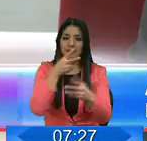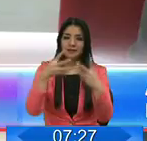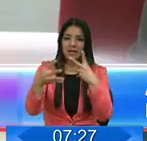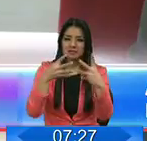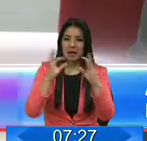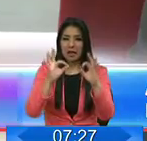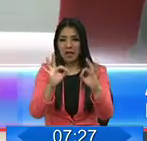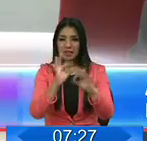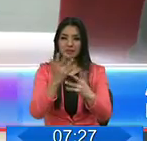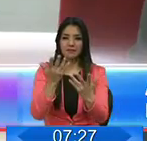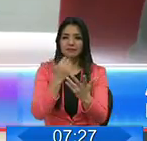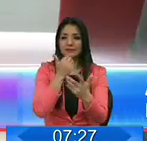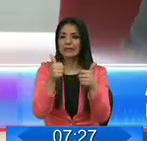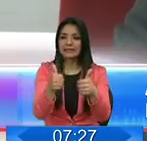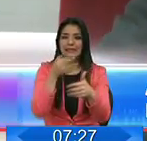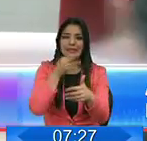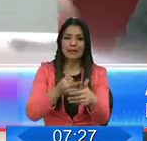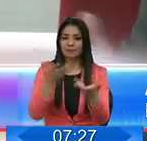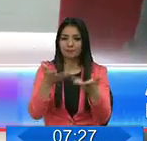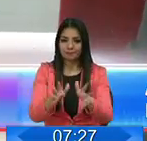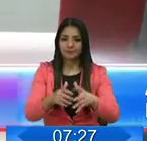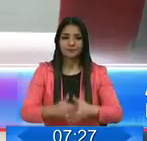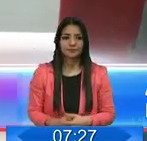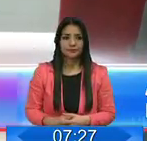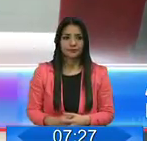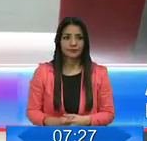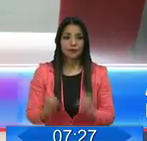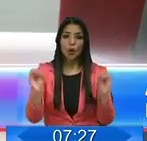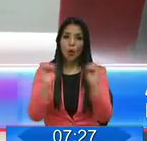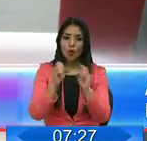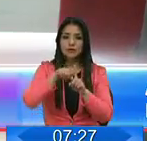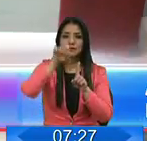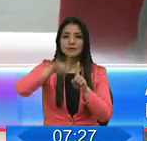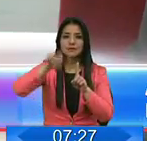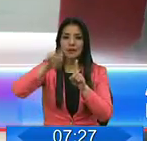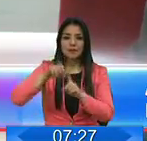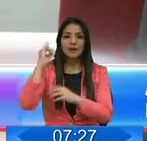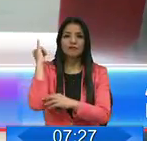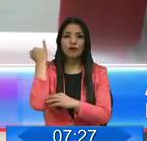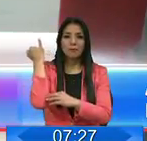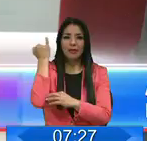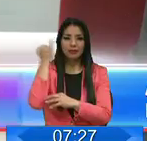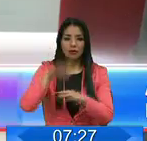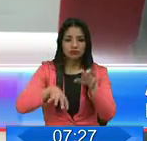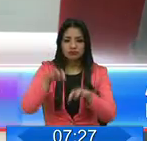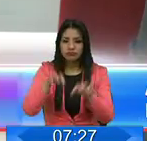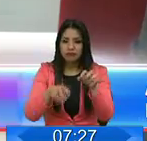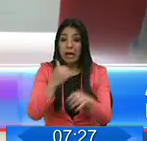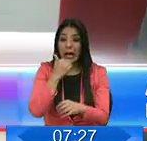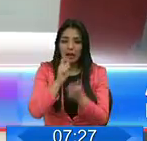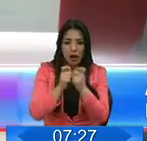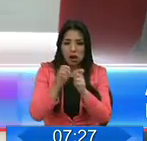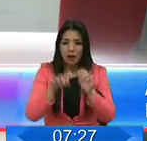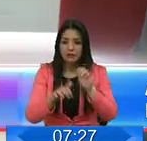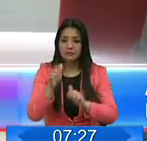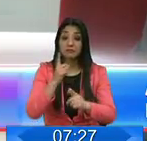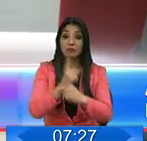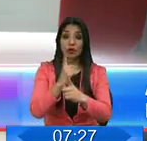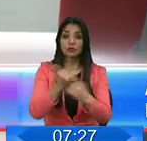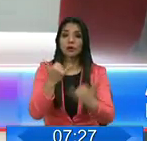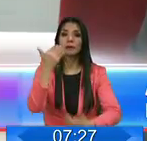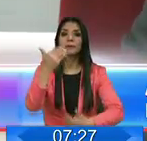este tipo de exámenes. Y también que los sistemas informáticos se prestaban para cualquier cosa. Por eso es que lo que hemos hecho es un